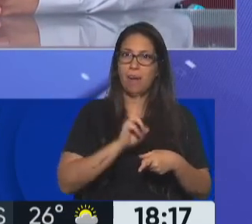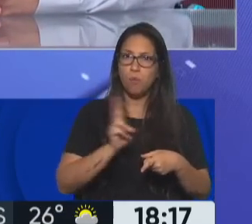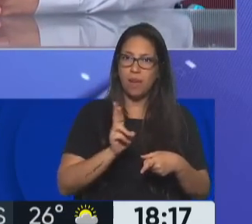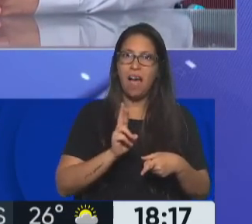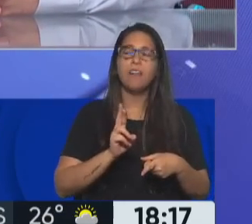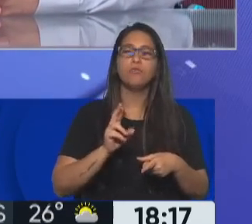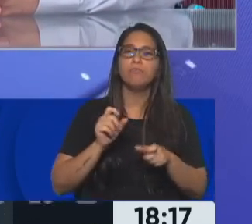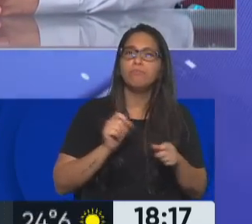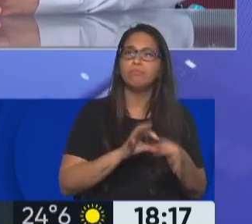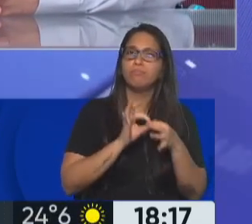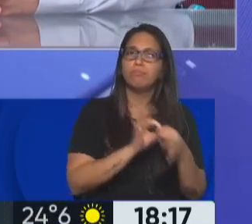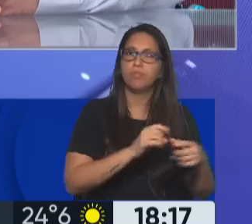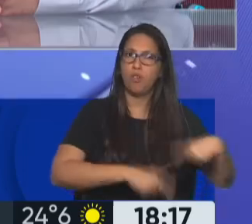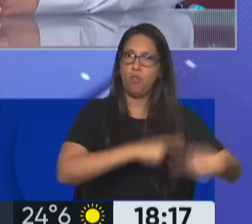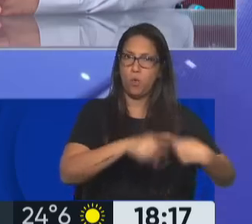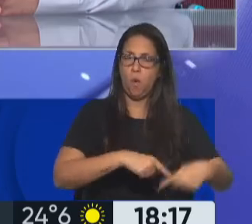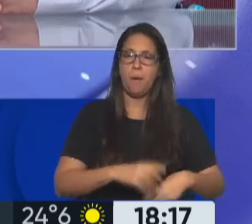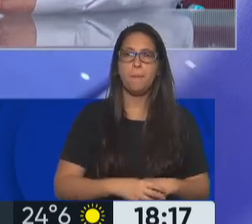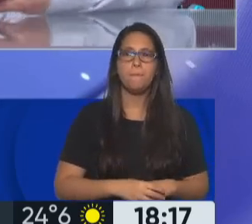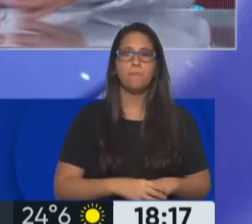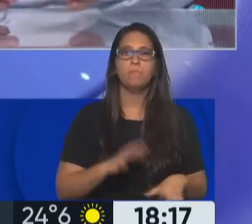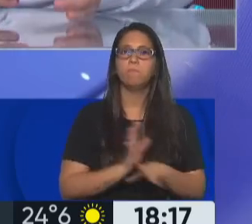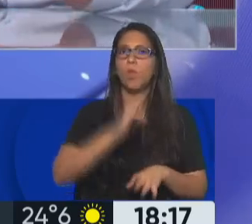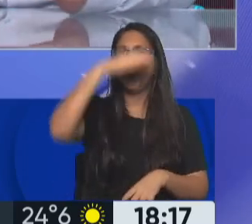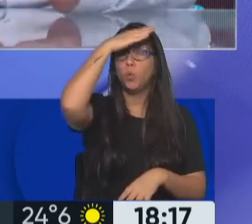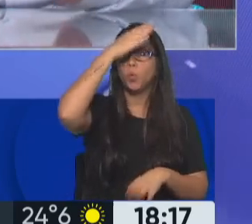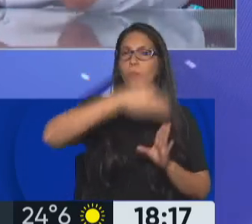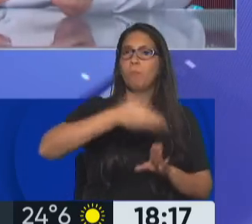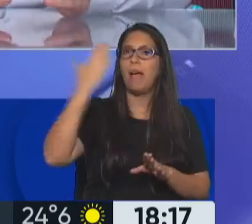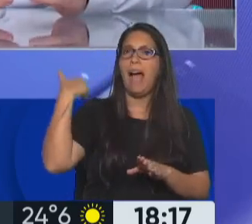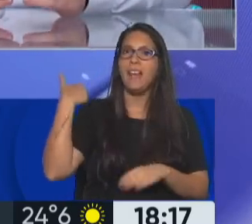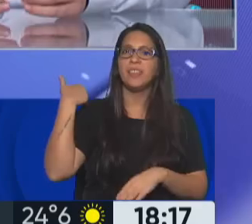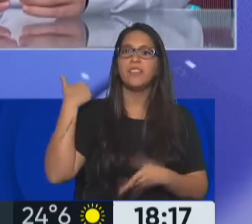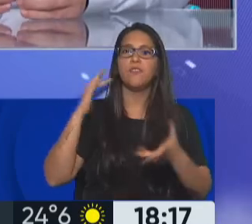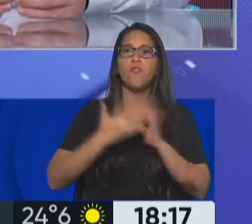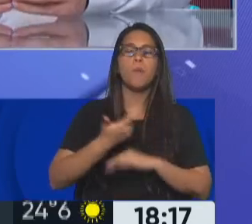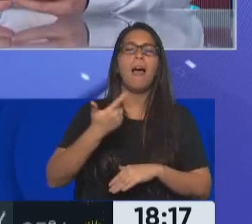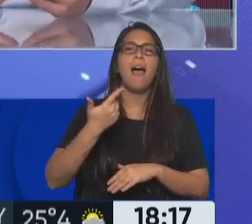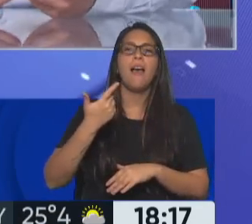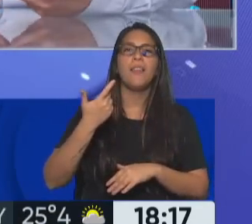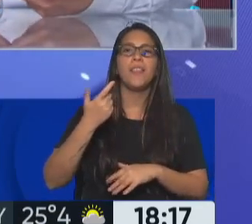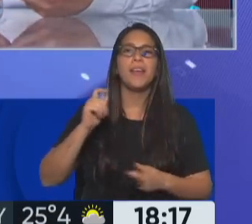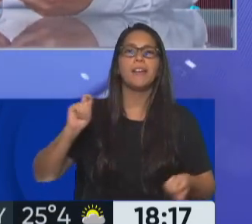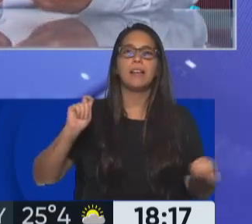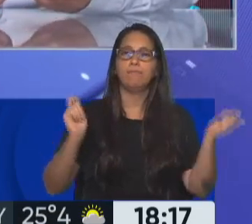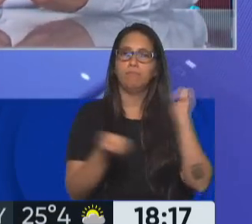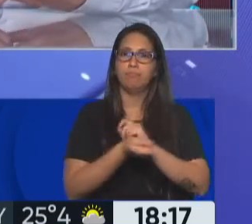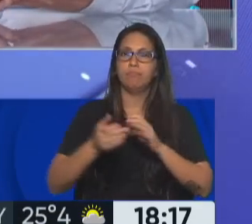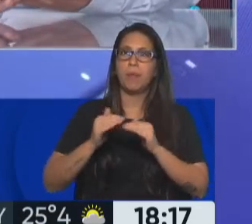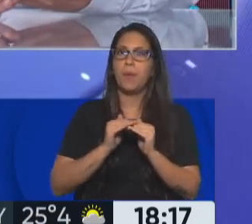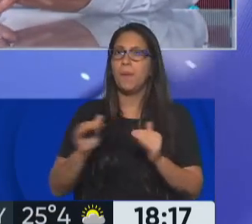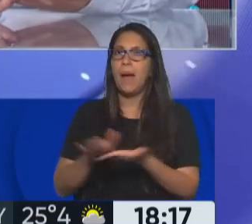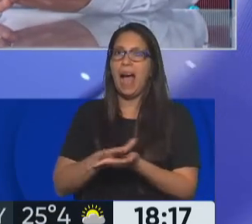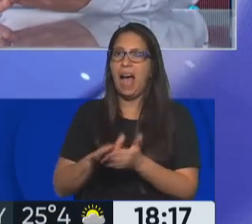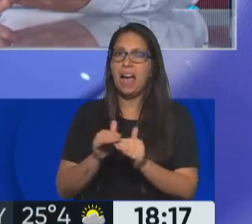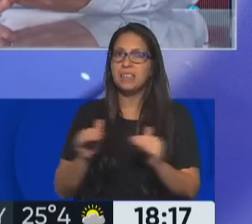como legítimas representantes del trumpismo. Digo, antes estaba la cuestión del establishment republicano. Creo que ese establishment hoy está